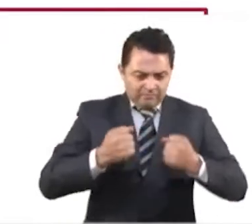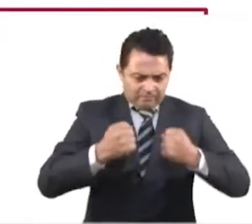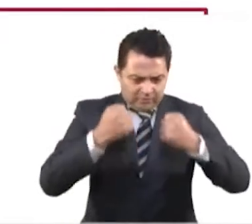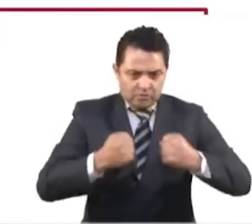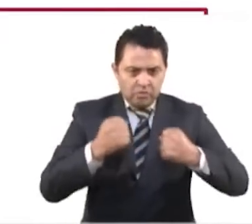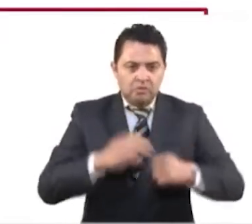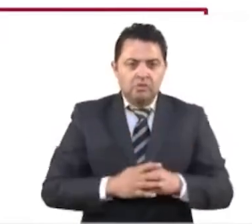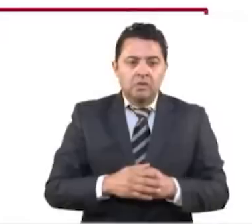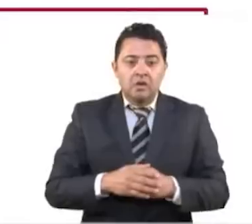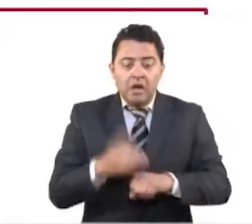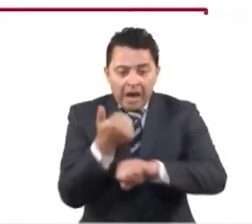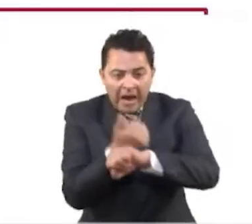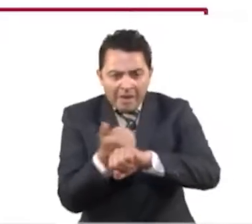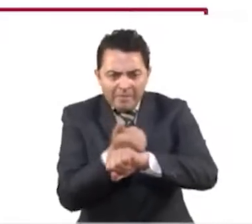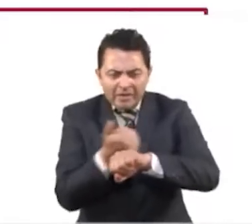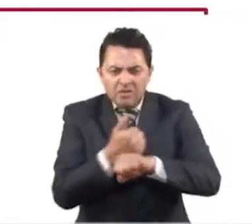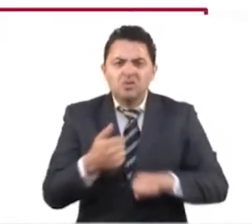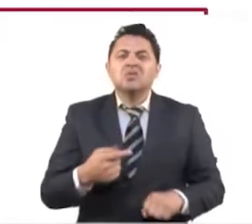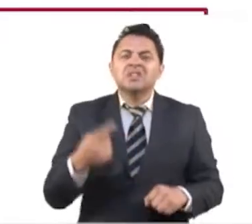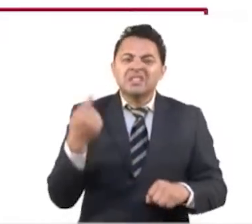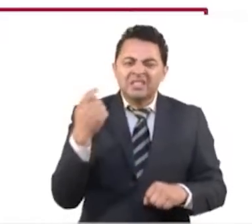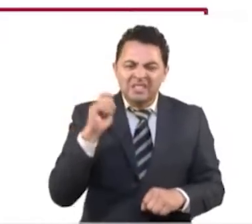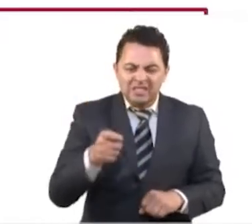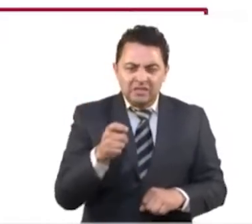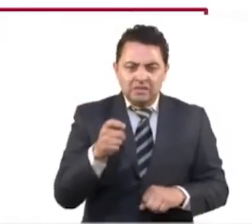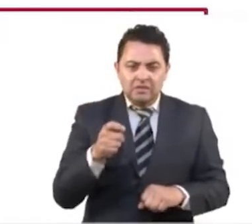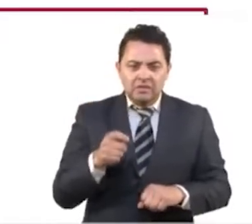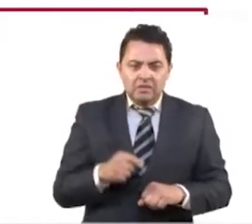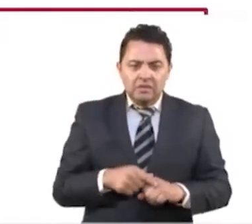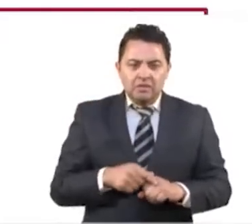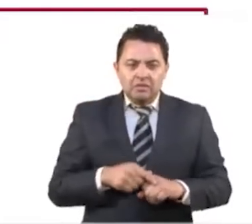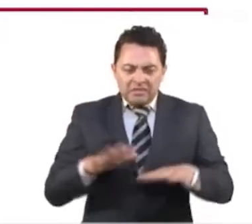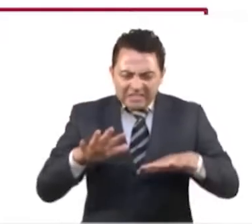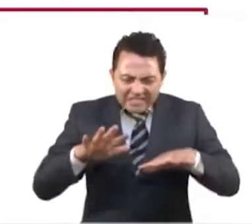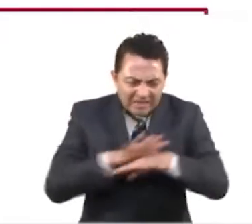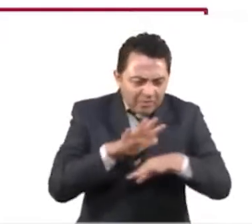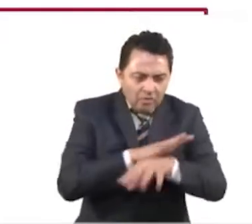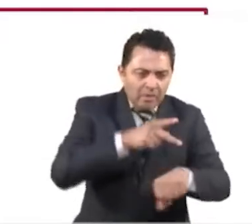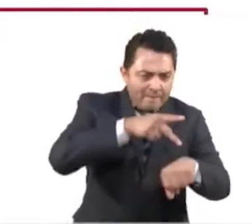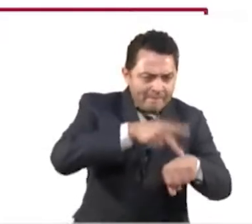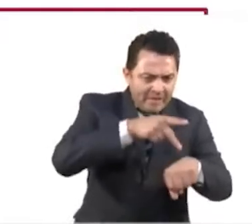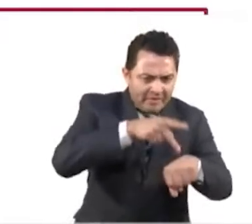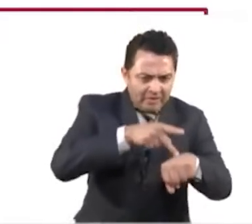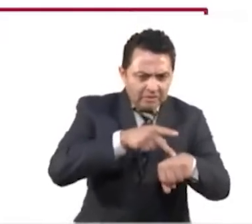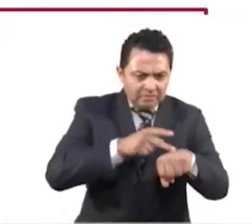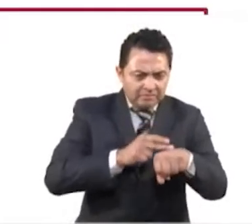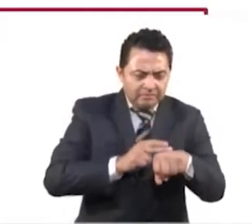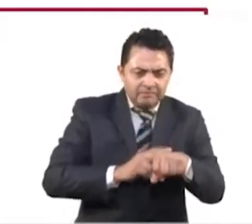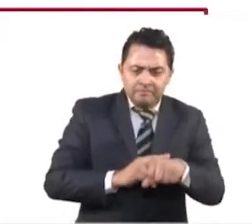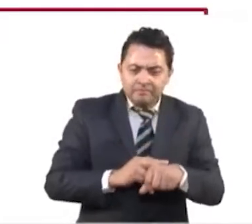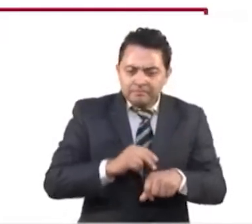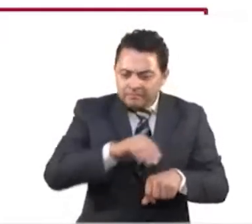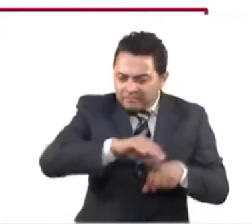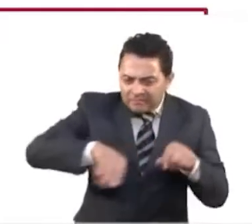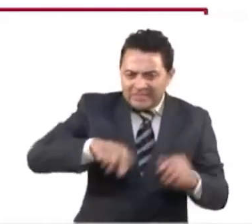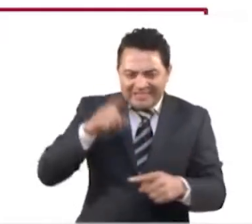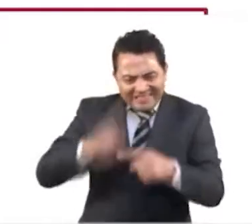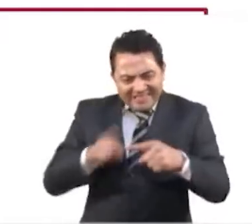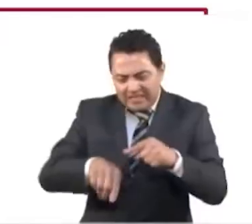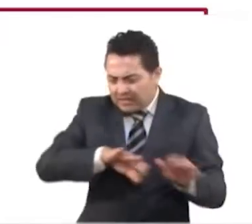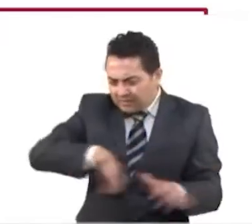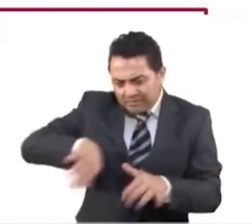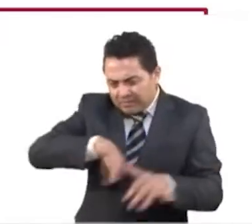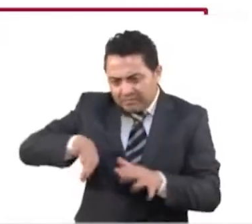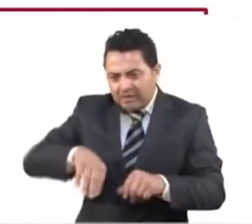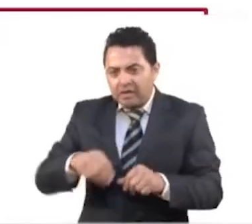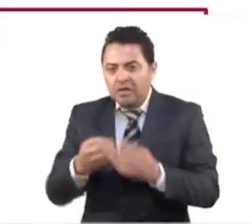En la parte amarilla se hizo el cambio de todo el balasto, la piedra que da sujeción a los durmientes y a